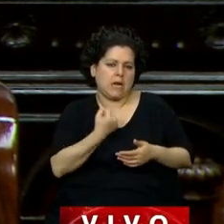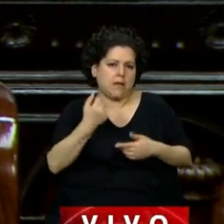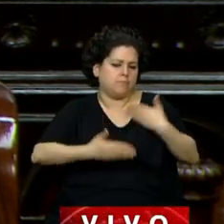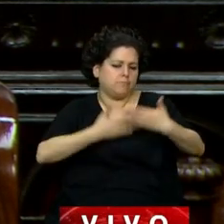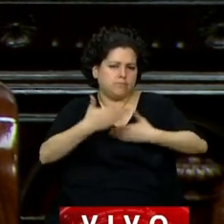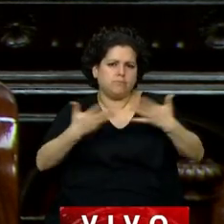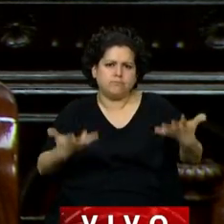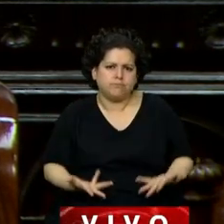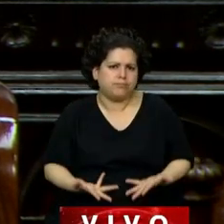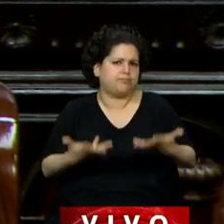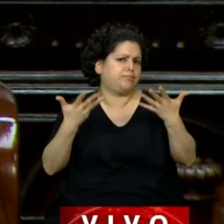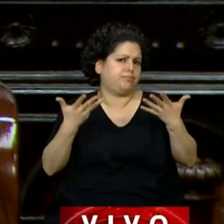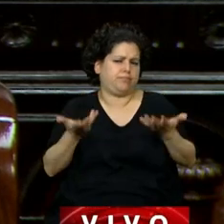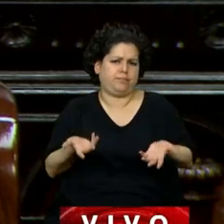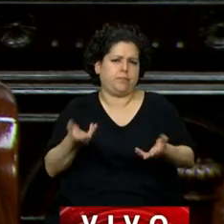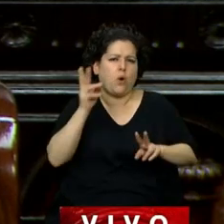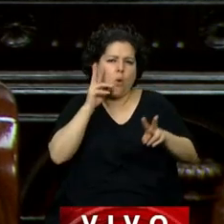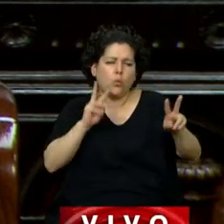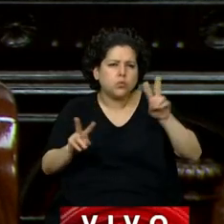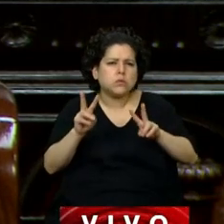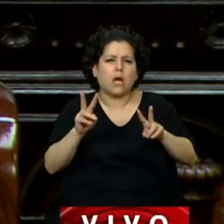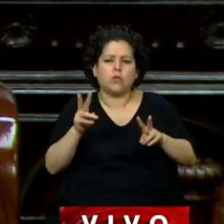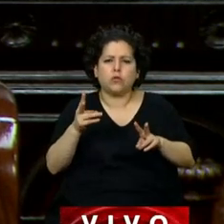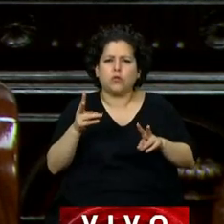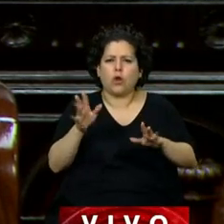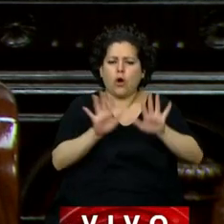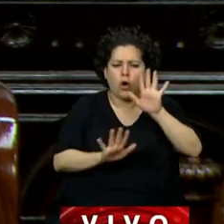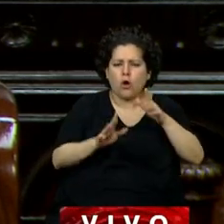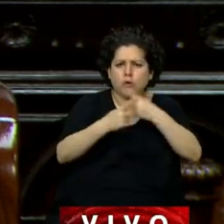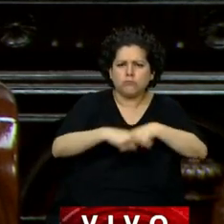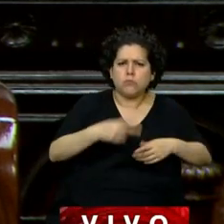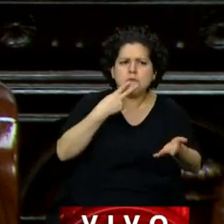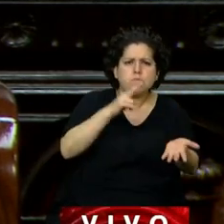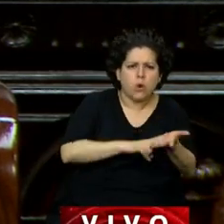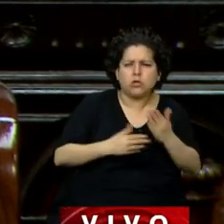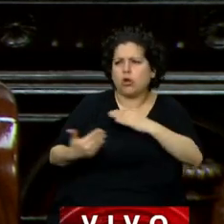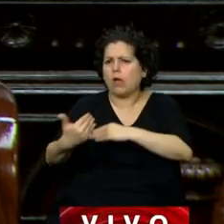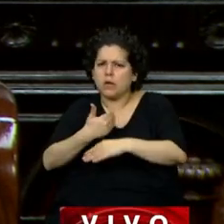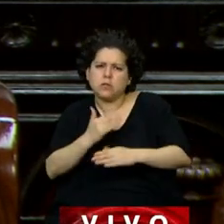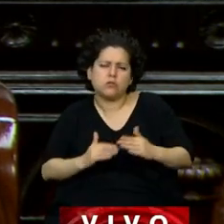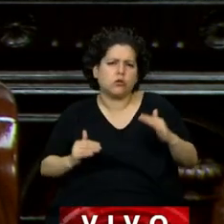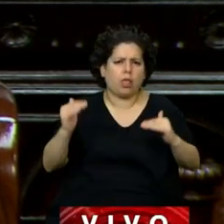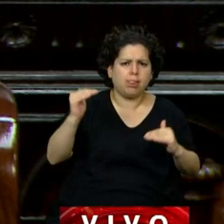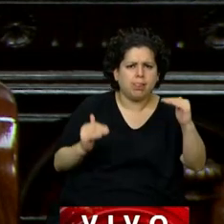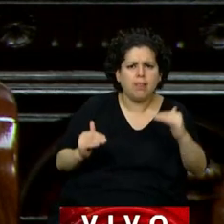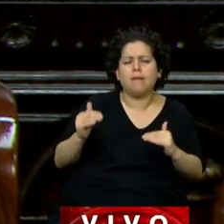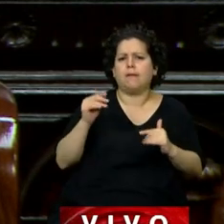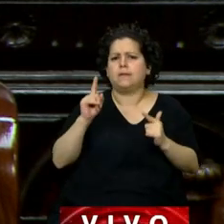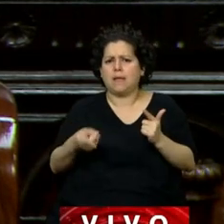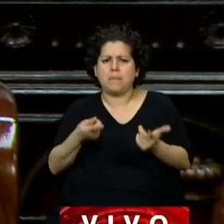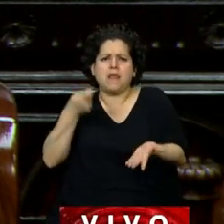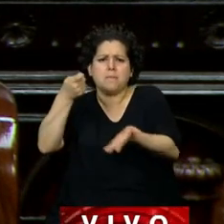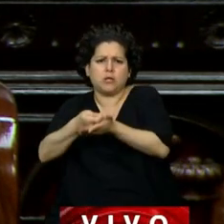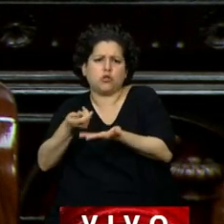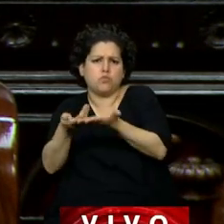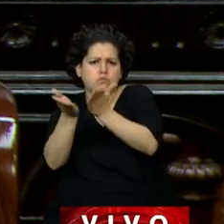del crecimiento, buscando el orden fiscal y generando desarrollo a través de la inversión pública. Como